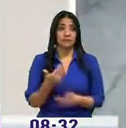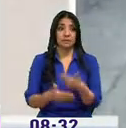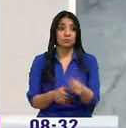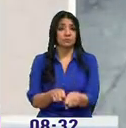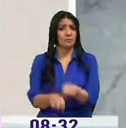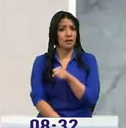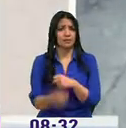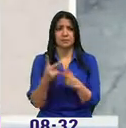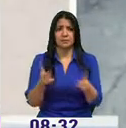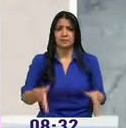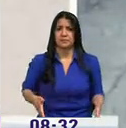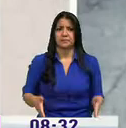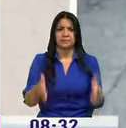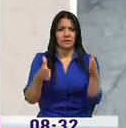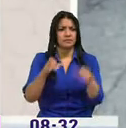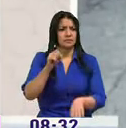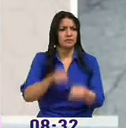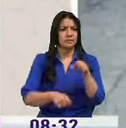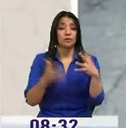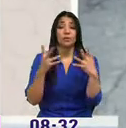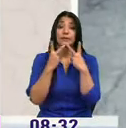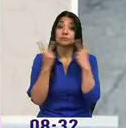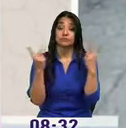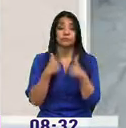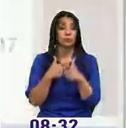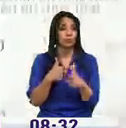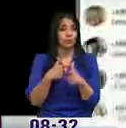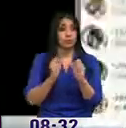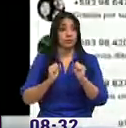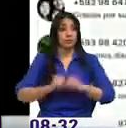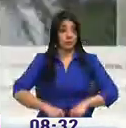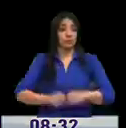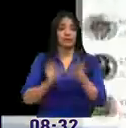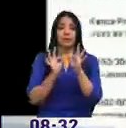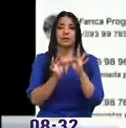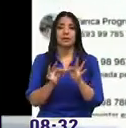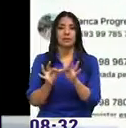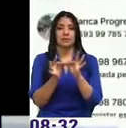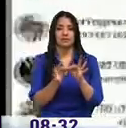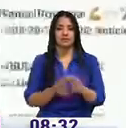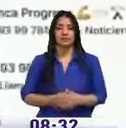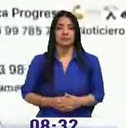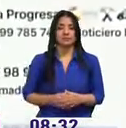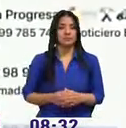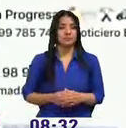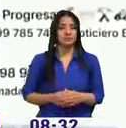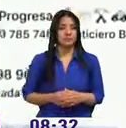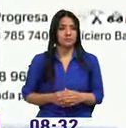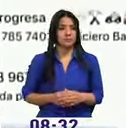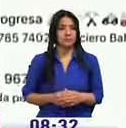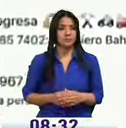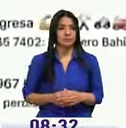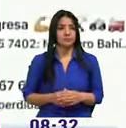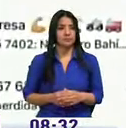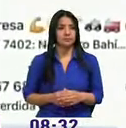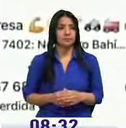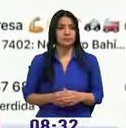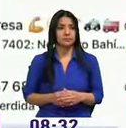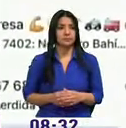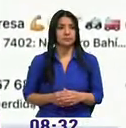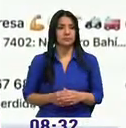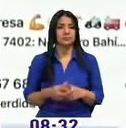Vean cómo está la vía. Así que obras públicas, urgentemente a arreglar eso. ¿Qué dice por acá?